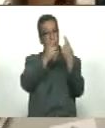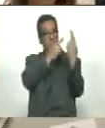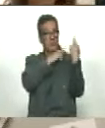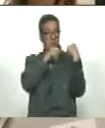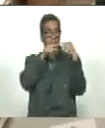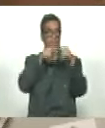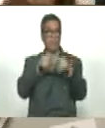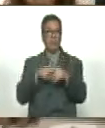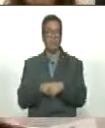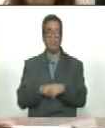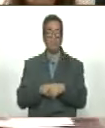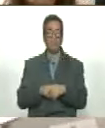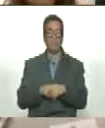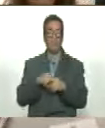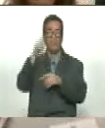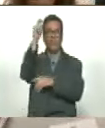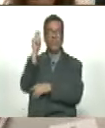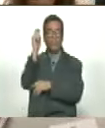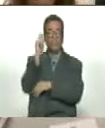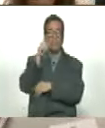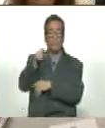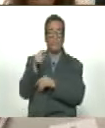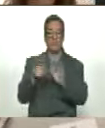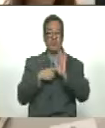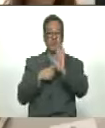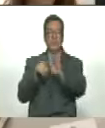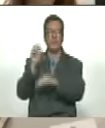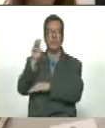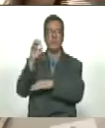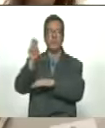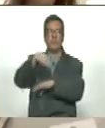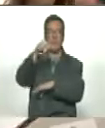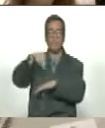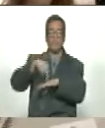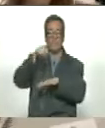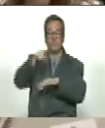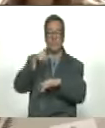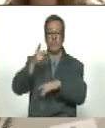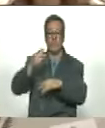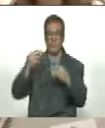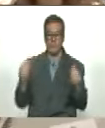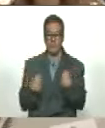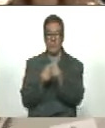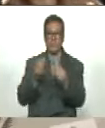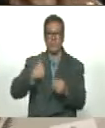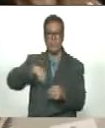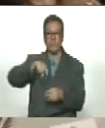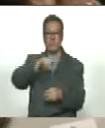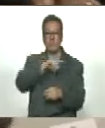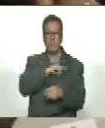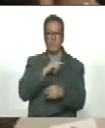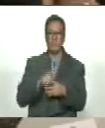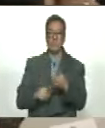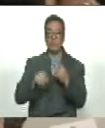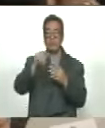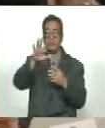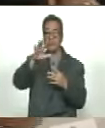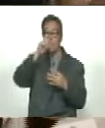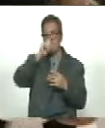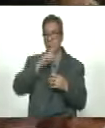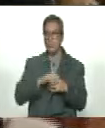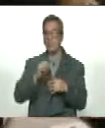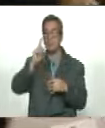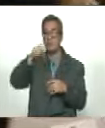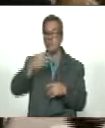responsabilidades como diputado ante la Asamblea Nacional. Aquí estuvo con nosotros durante 5 años,